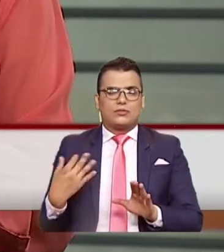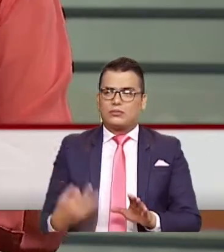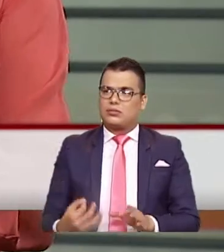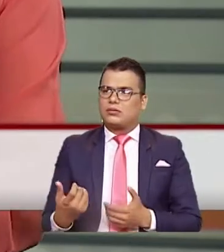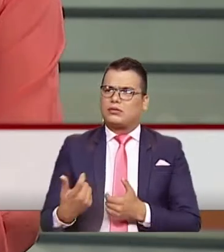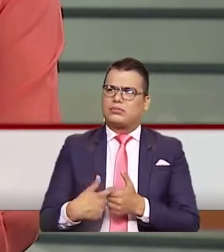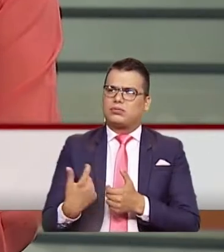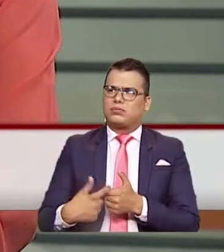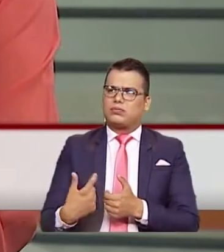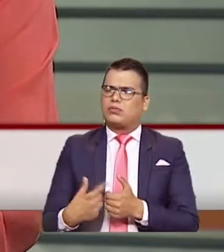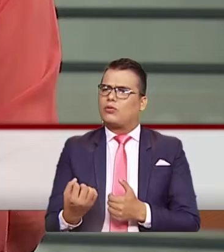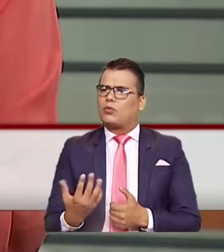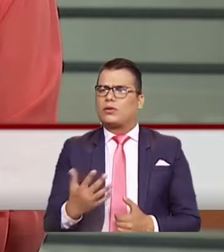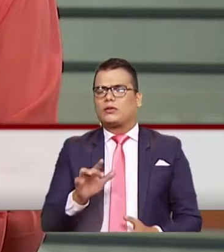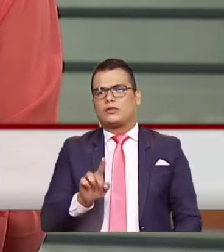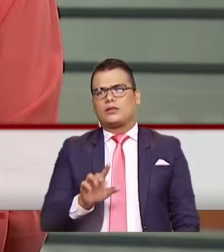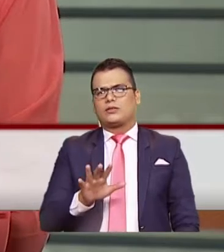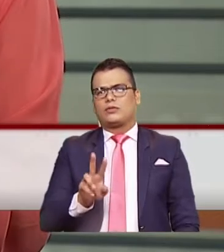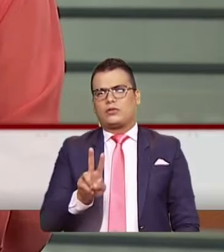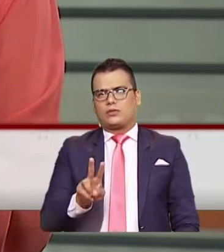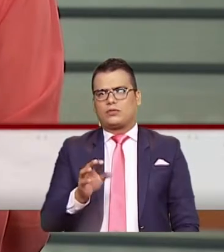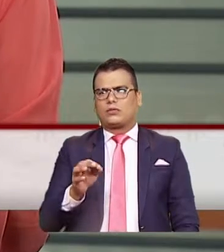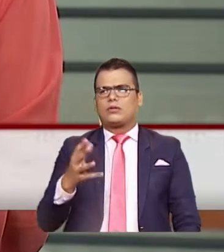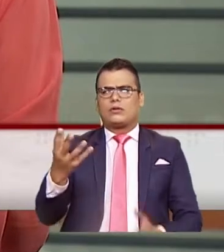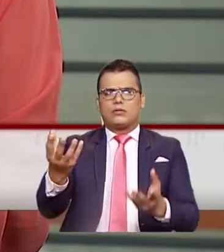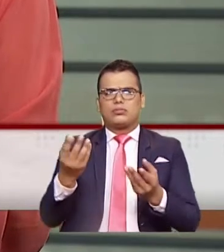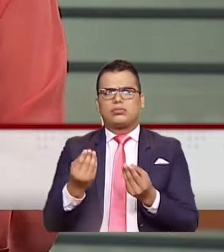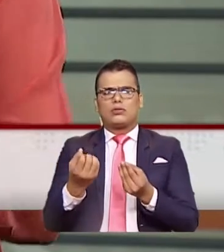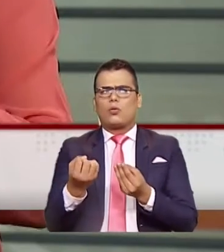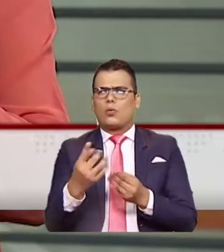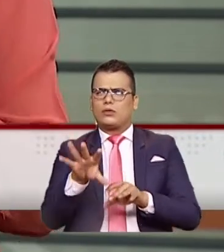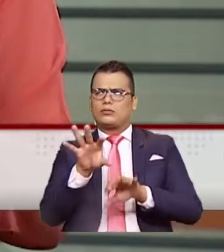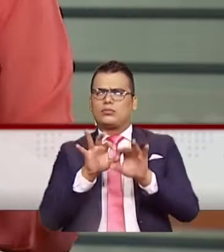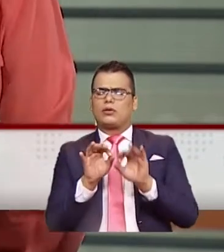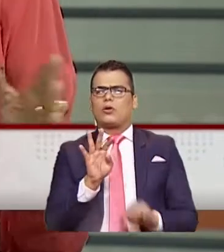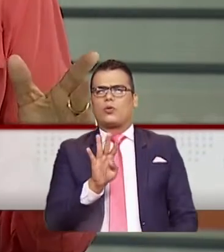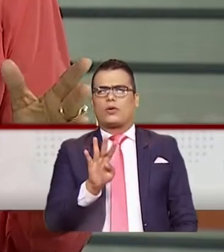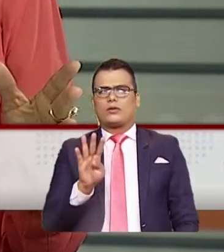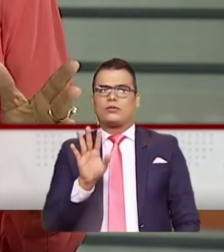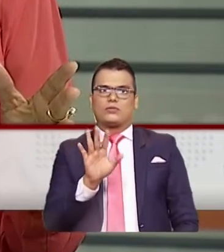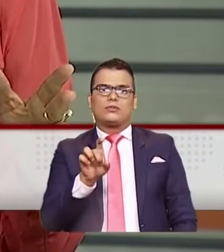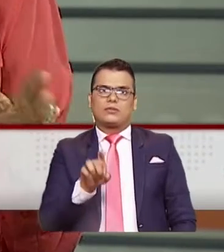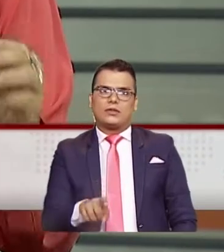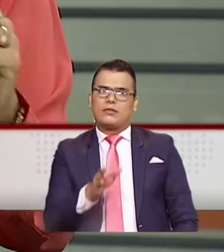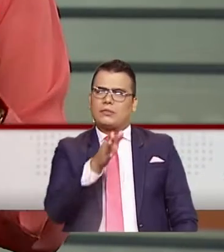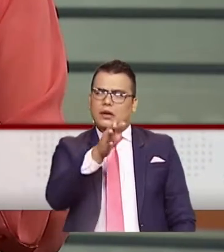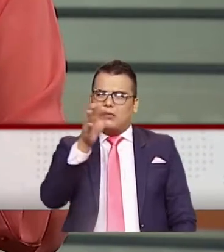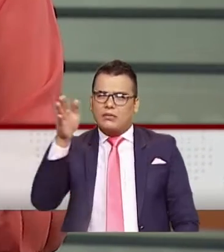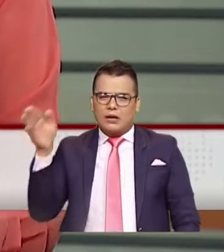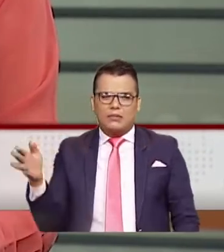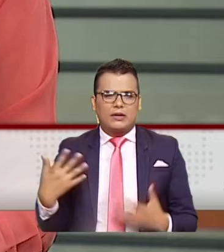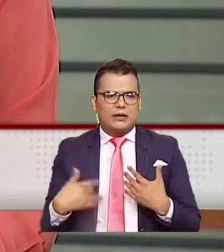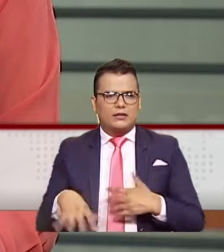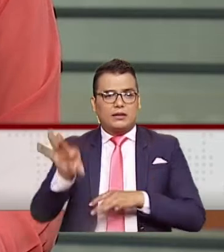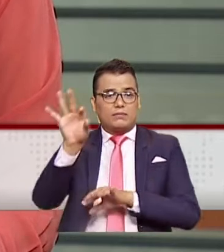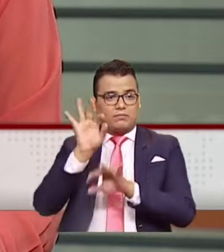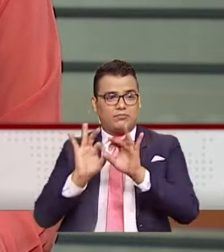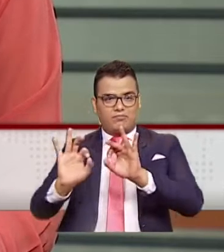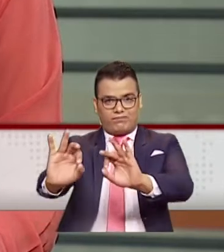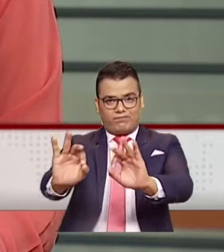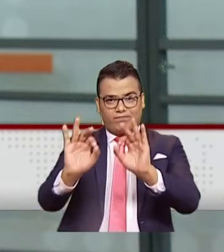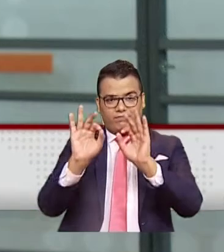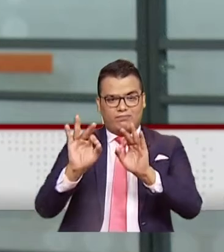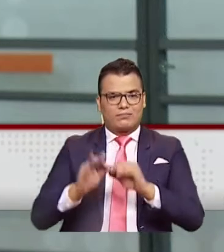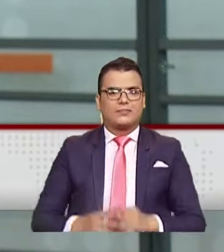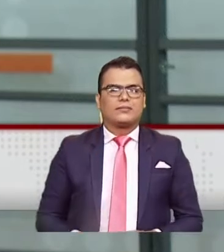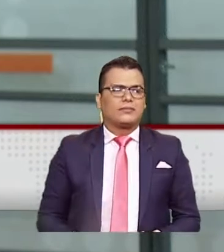152 inscritos y solamente podemos traer 44 a cali qué debemos hacer 7 zonales para atraer a los mejores bueno es